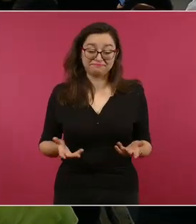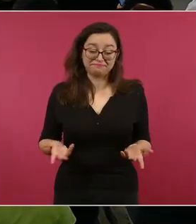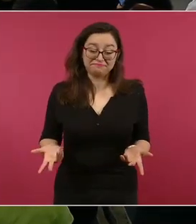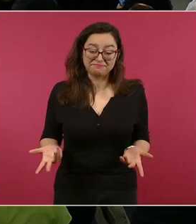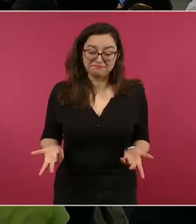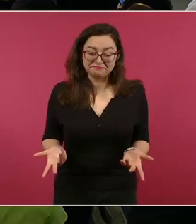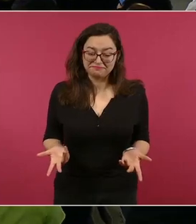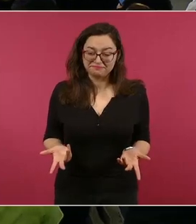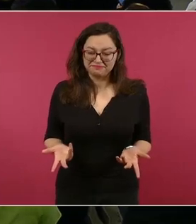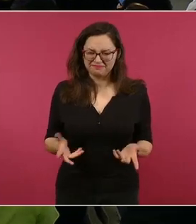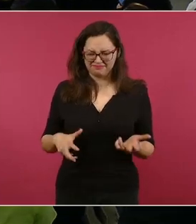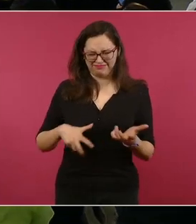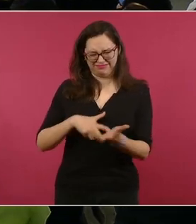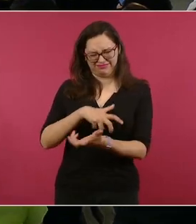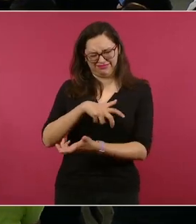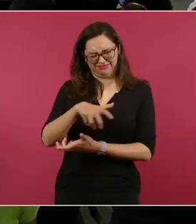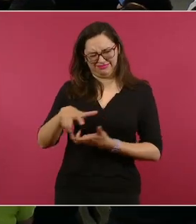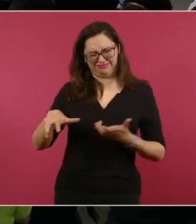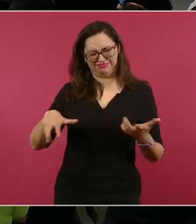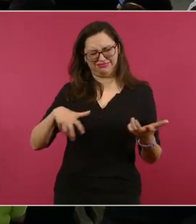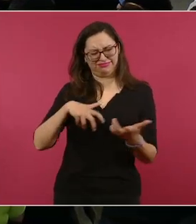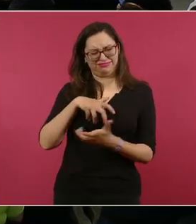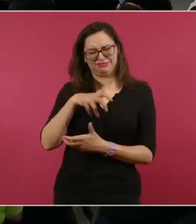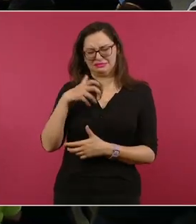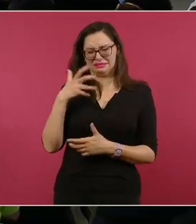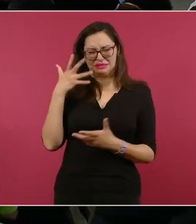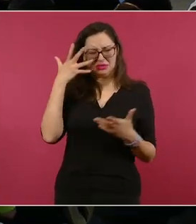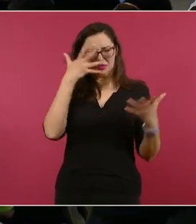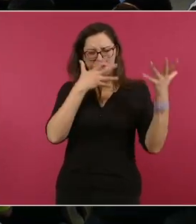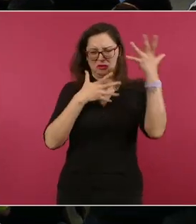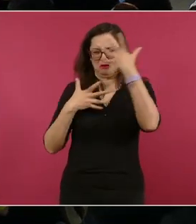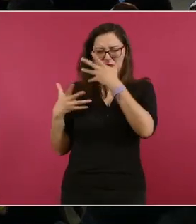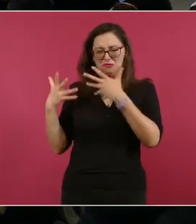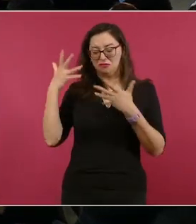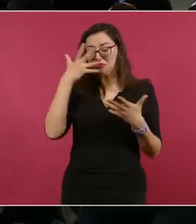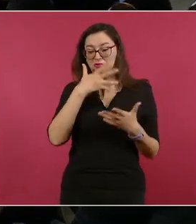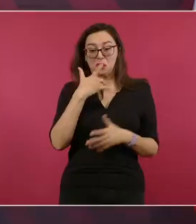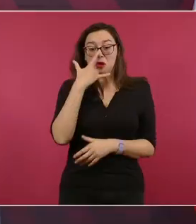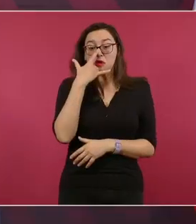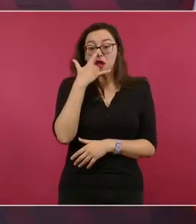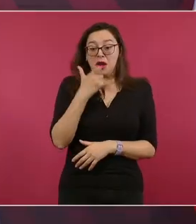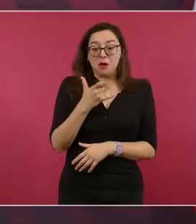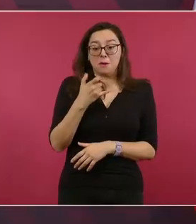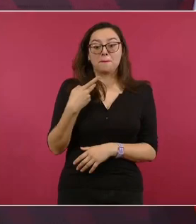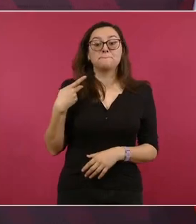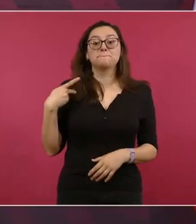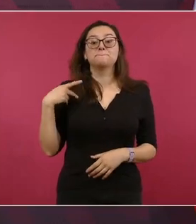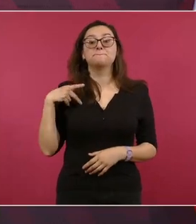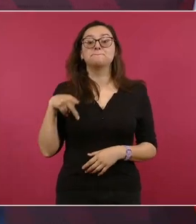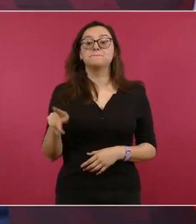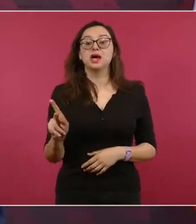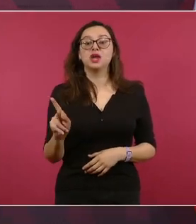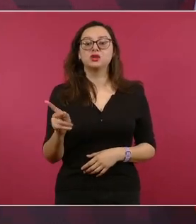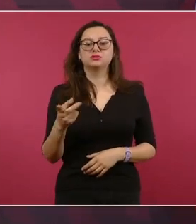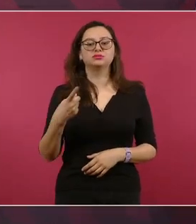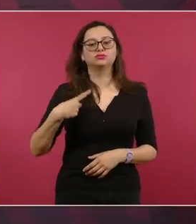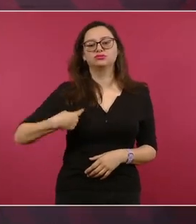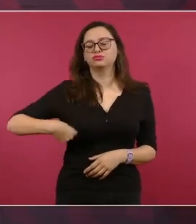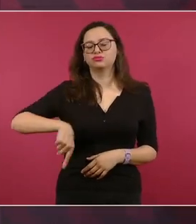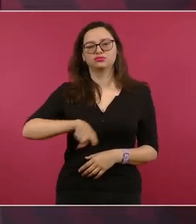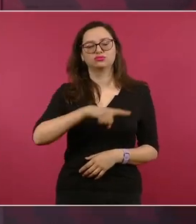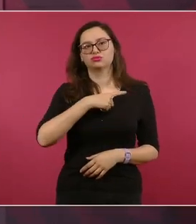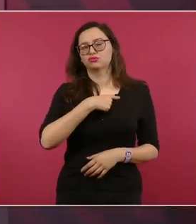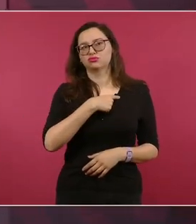mucho desorden, pero bueno, a nosotros, como bien se dice aquí, lo que nos